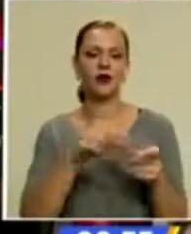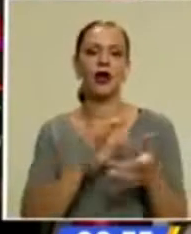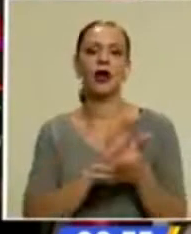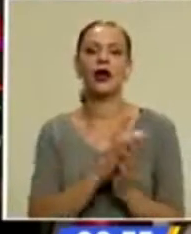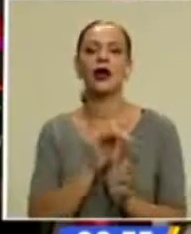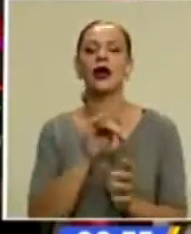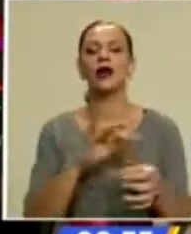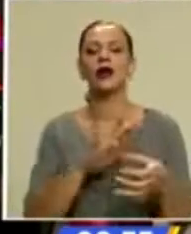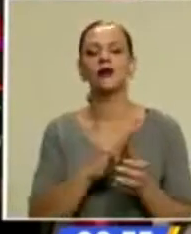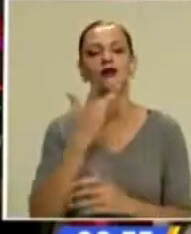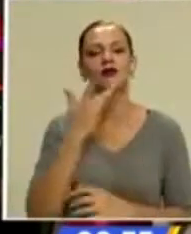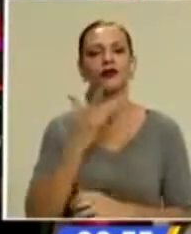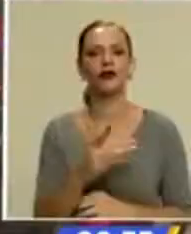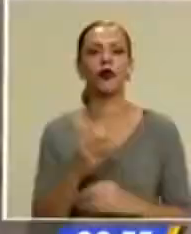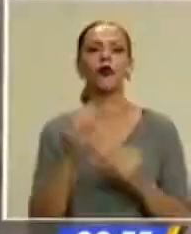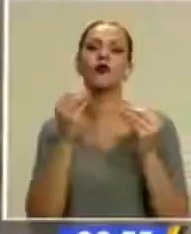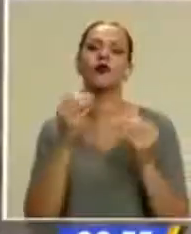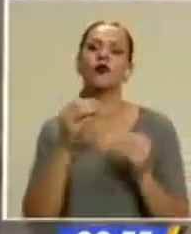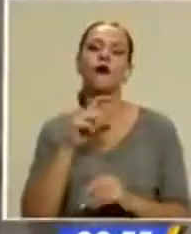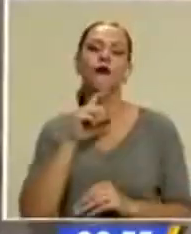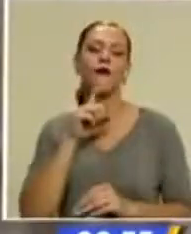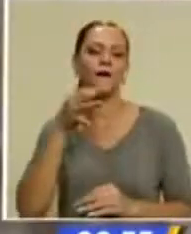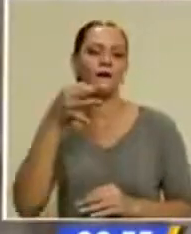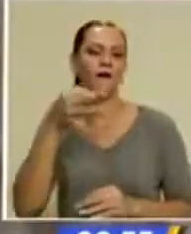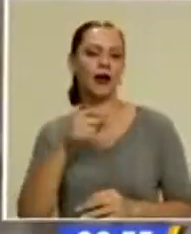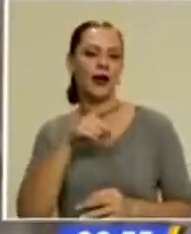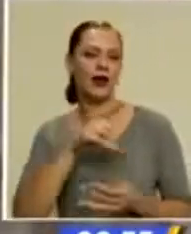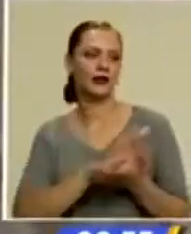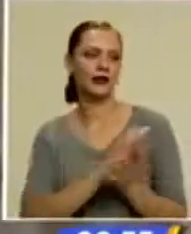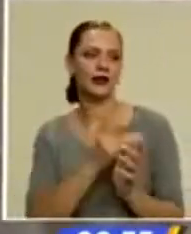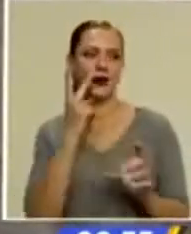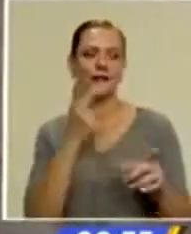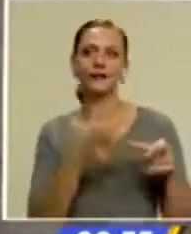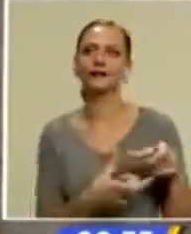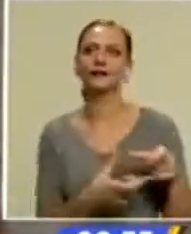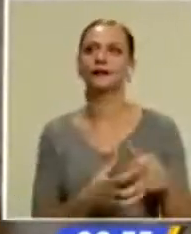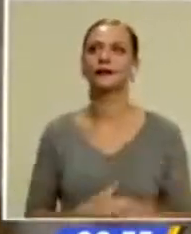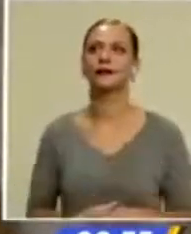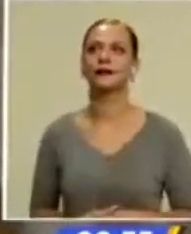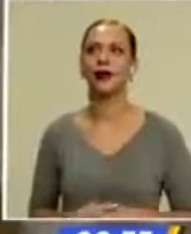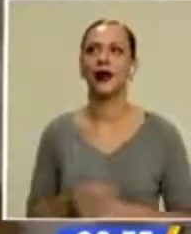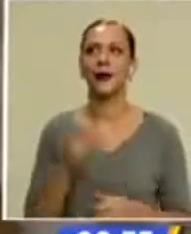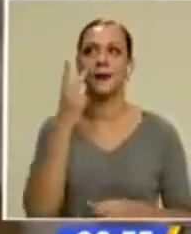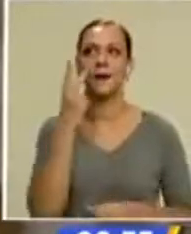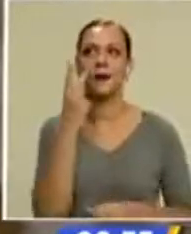es un queso maduro. Muy fino es ese queso maduro, vean. ¿Vieron?